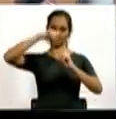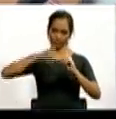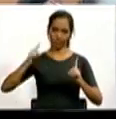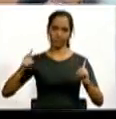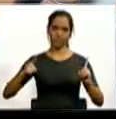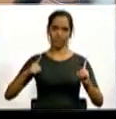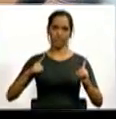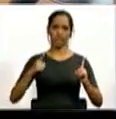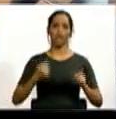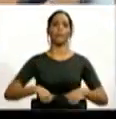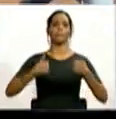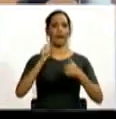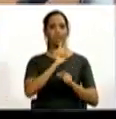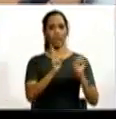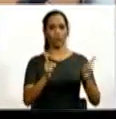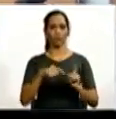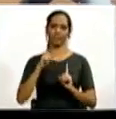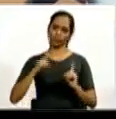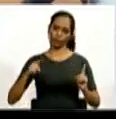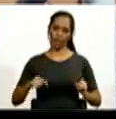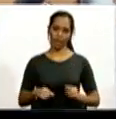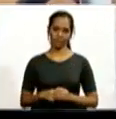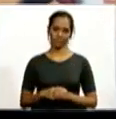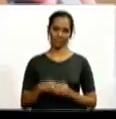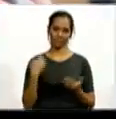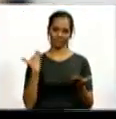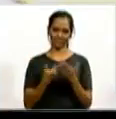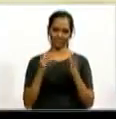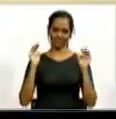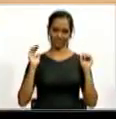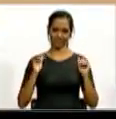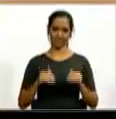y salga más de uno electrocutado. Hasta la próxima.